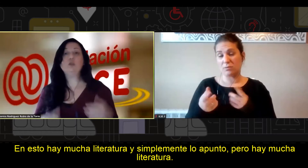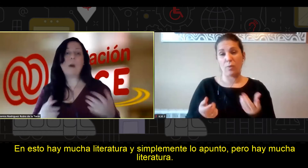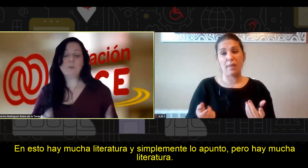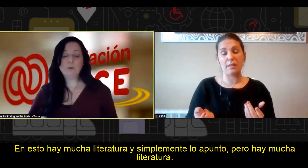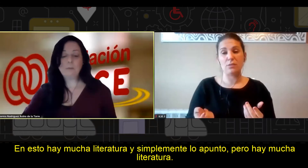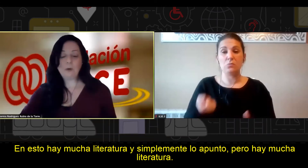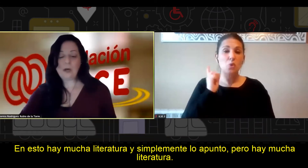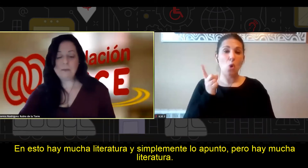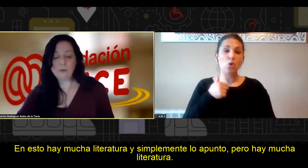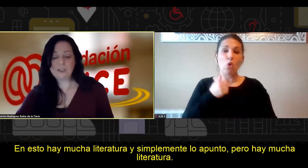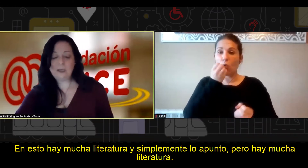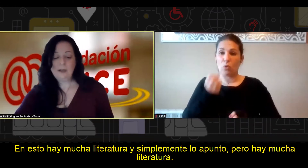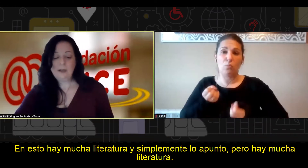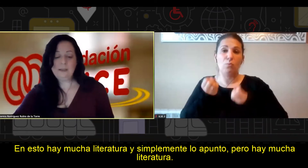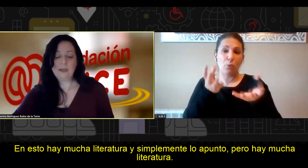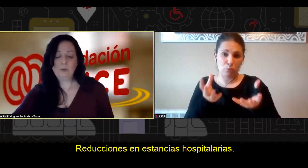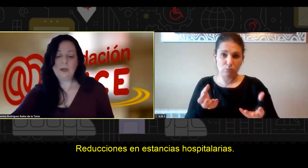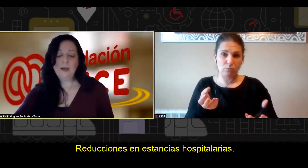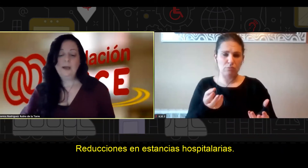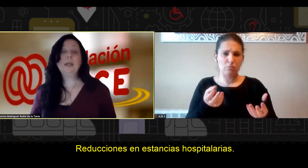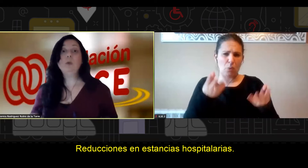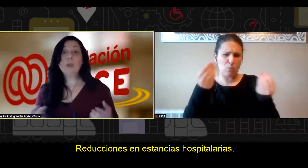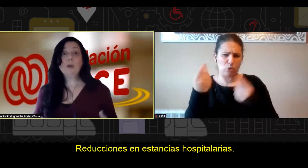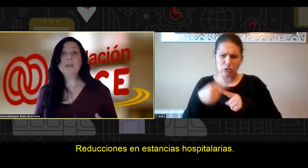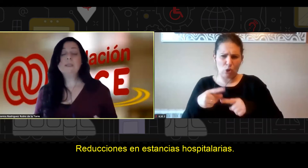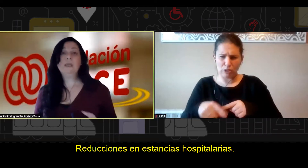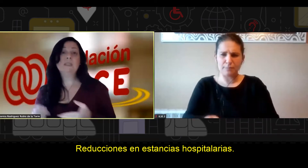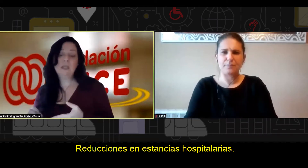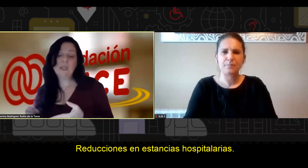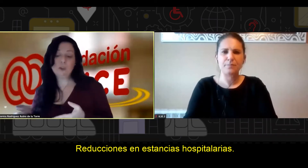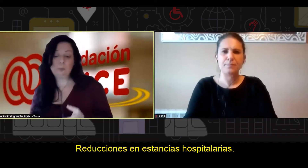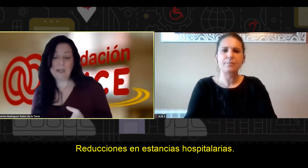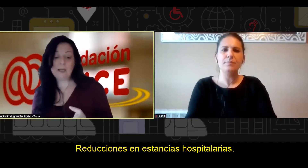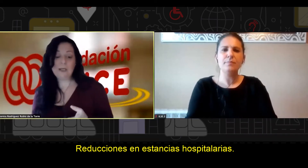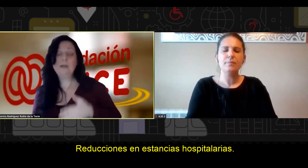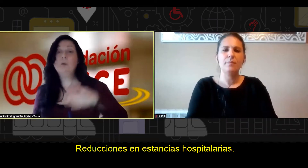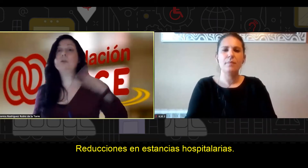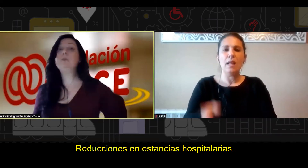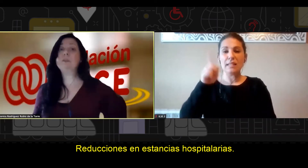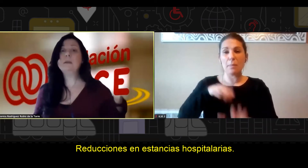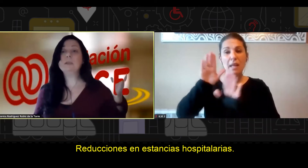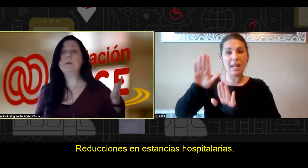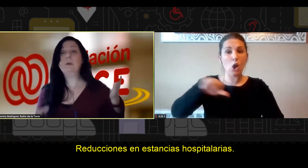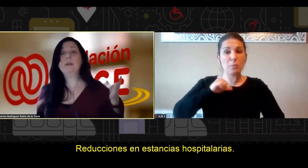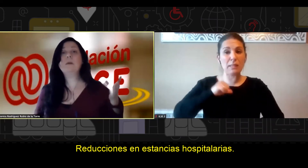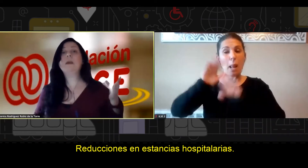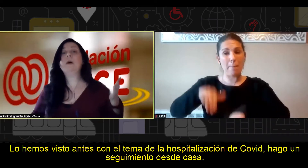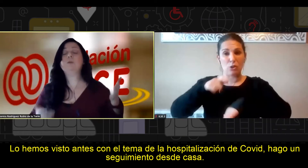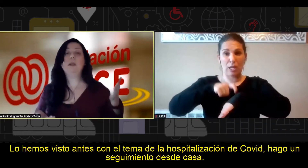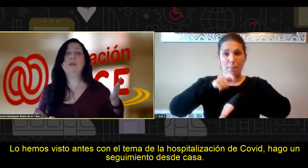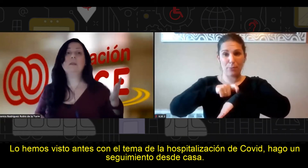yo lo apunto, pero hay mucha literatura. Reducciones en estancias hospitalarias. Lo hemos visto antes con el tema